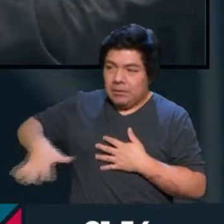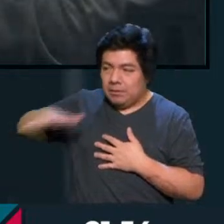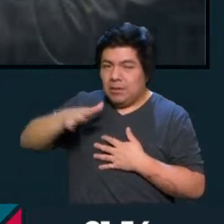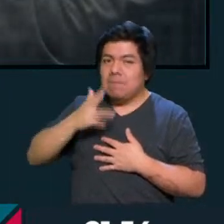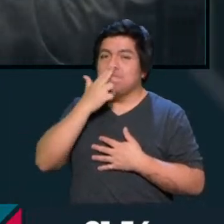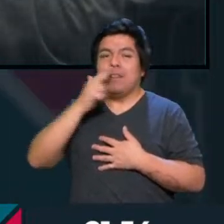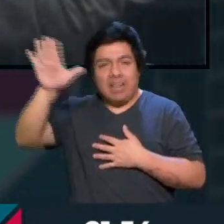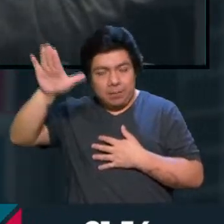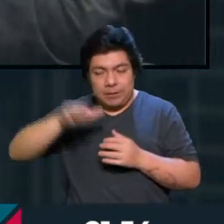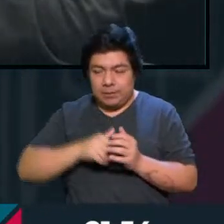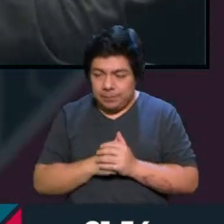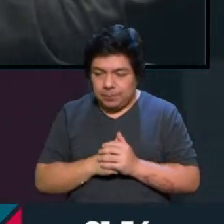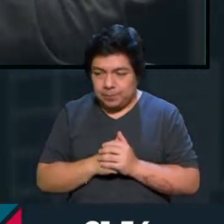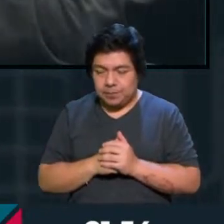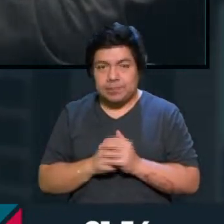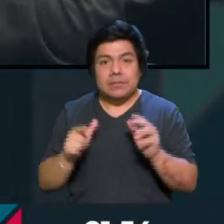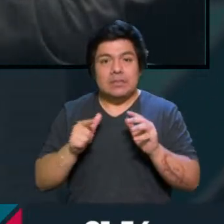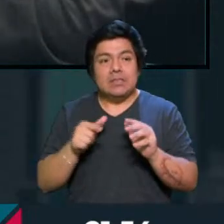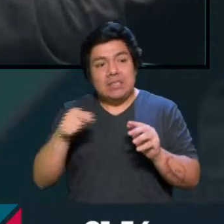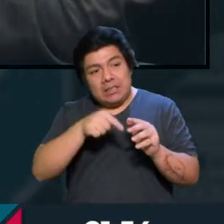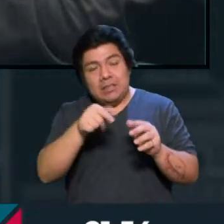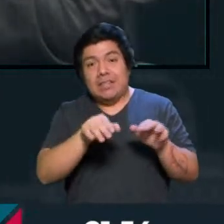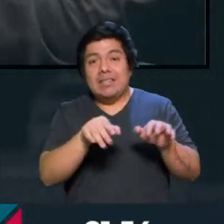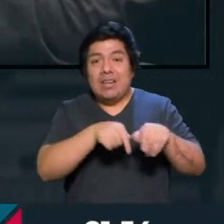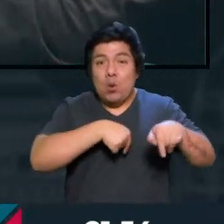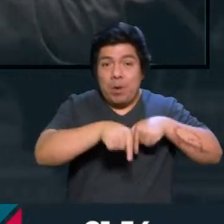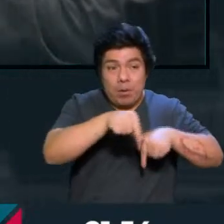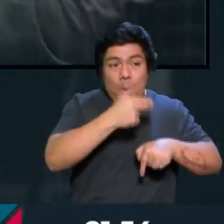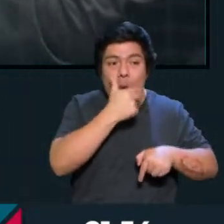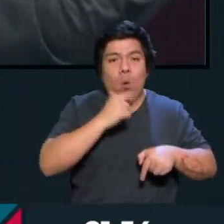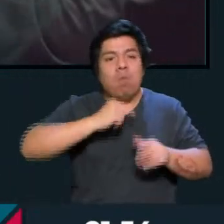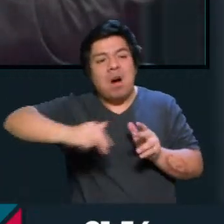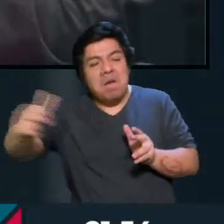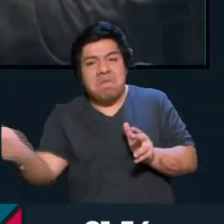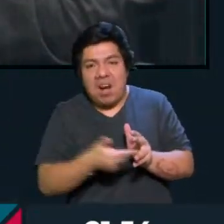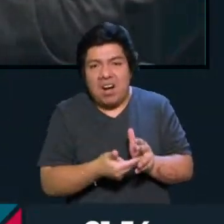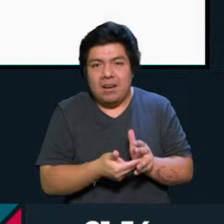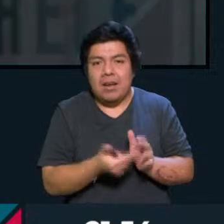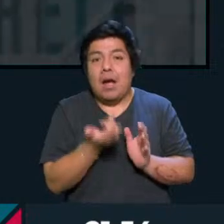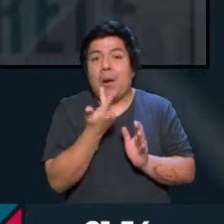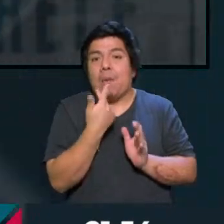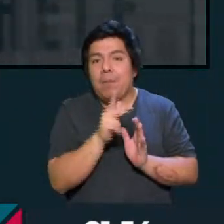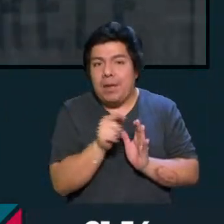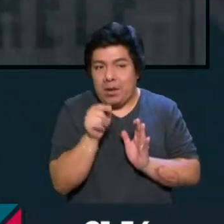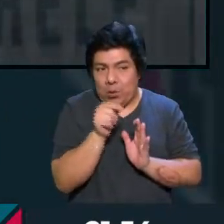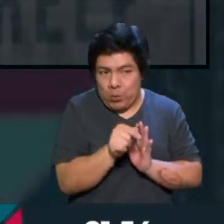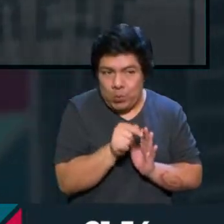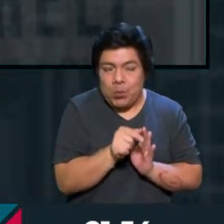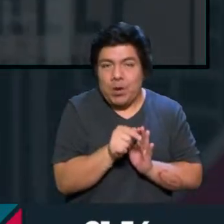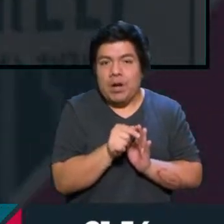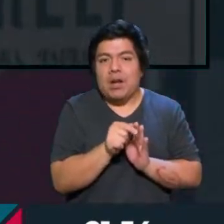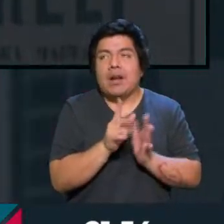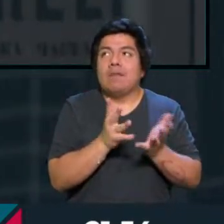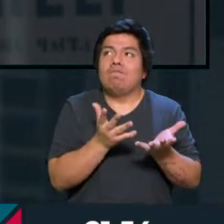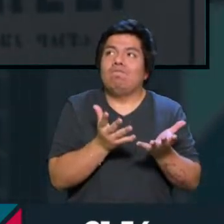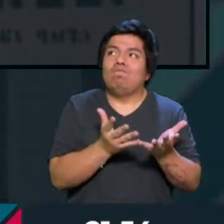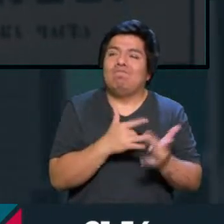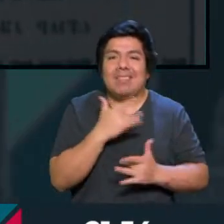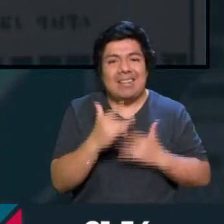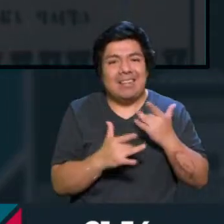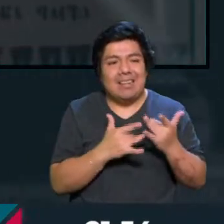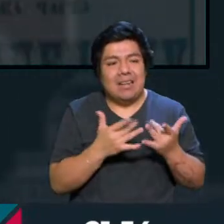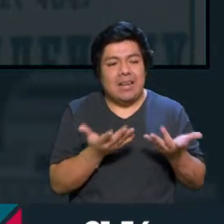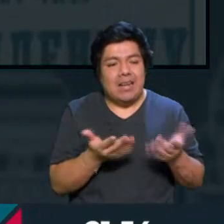nazismo. Terminan con la vida de estos jugadores, pero estos jugadores se convierten en